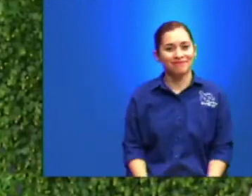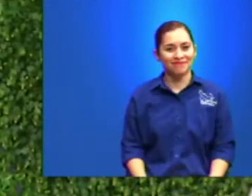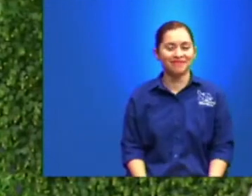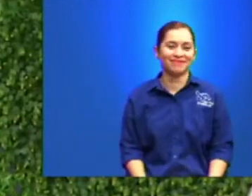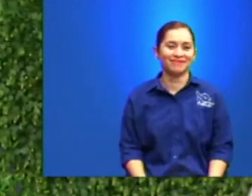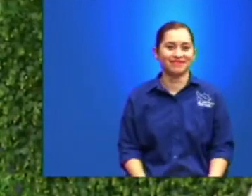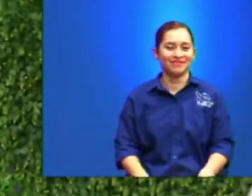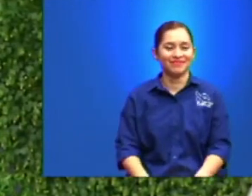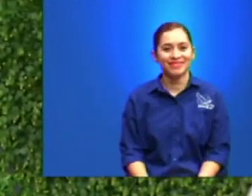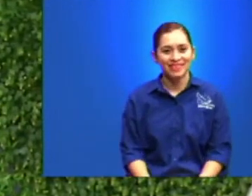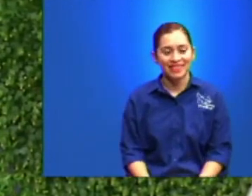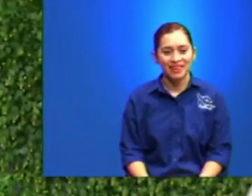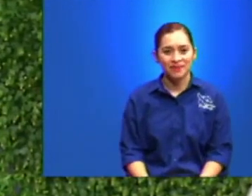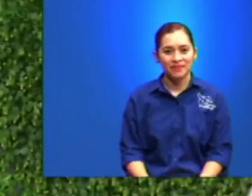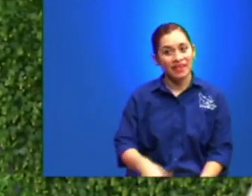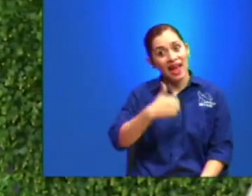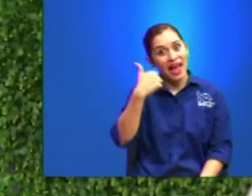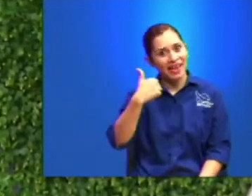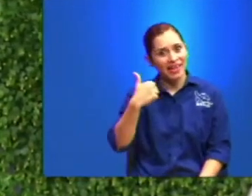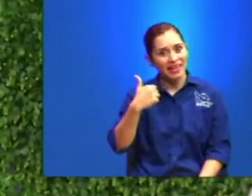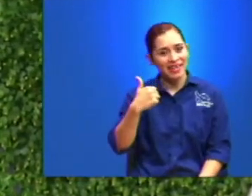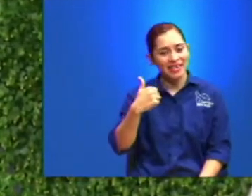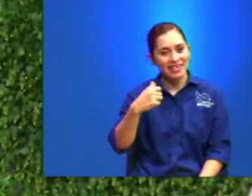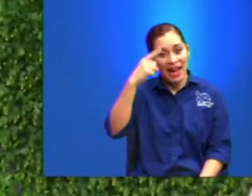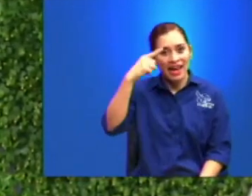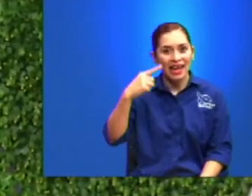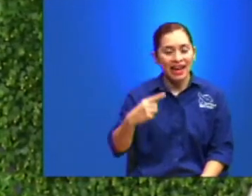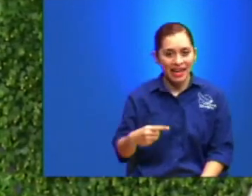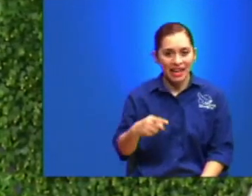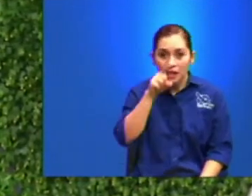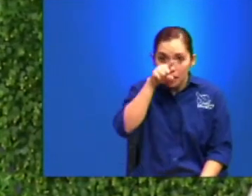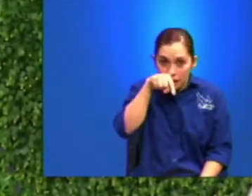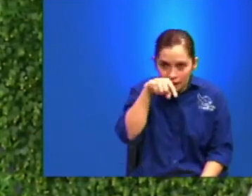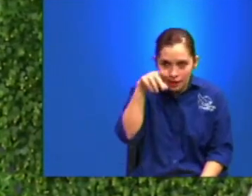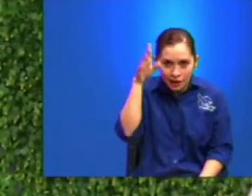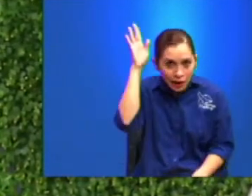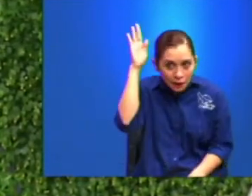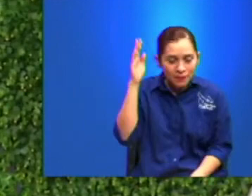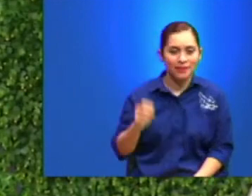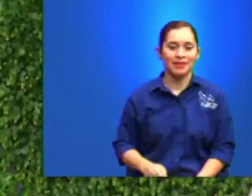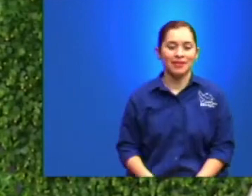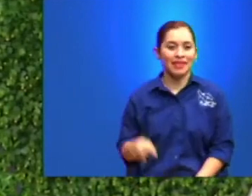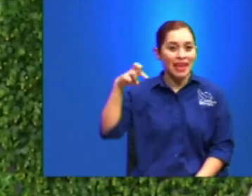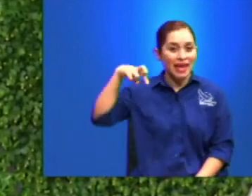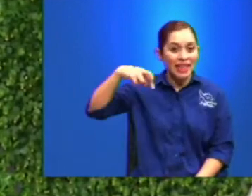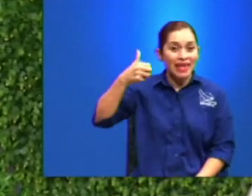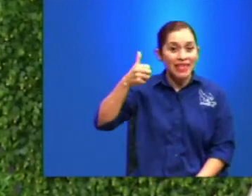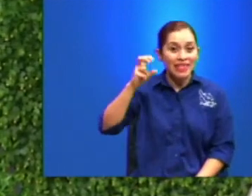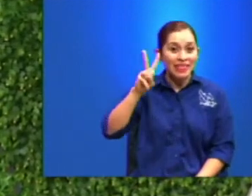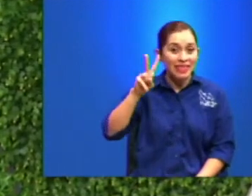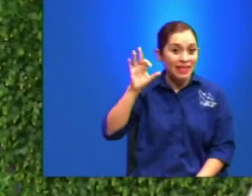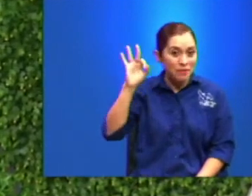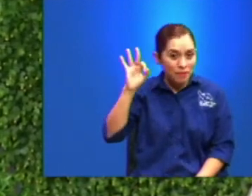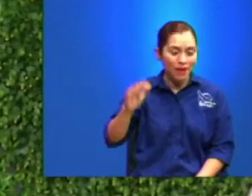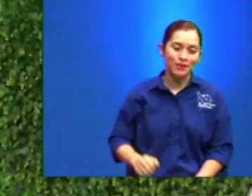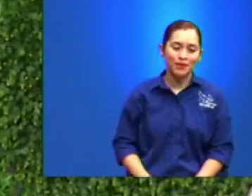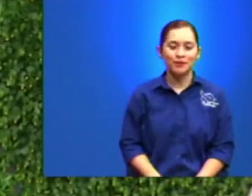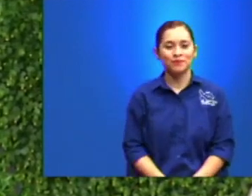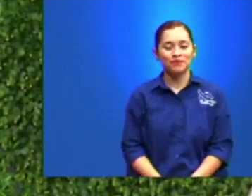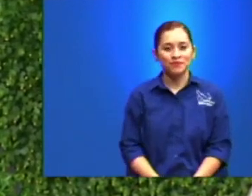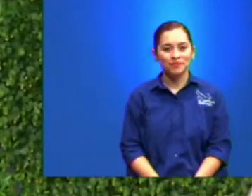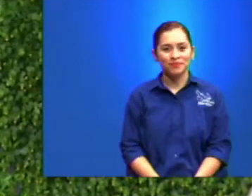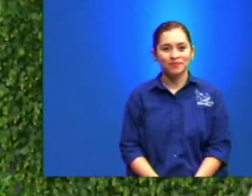pero así no nos vamos a tener que sacrificar a ella porque como es costumbre hay a tener que